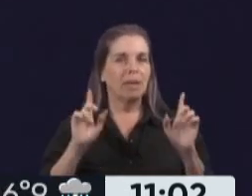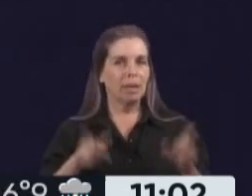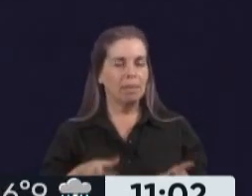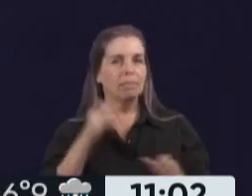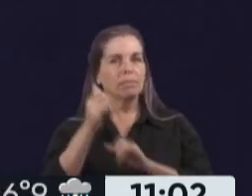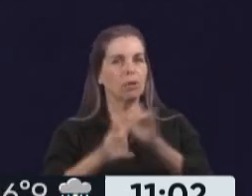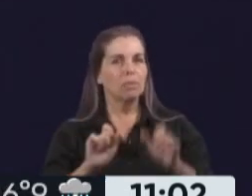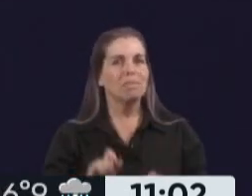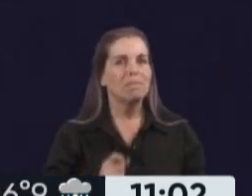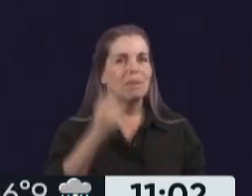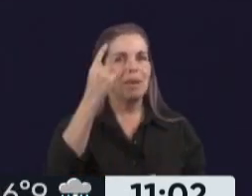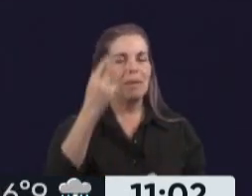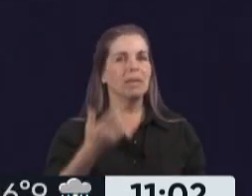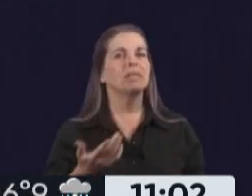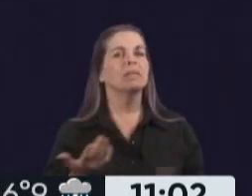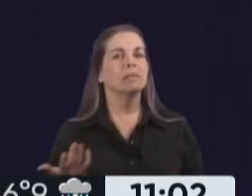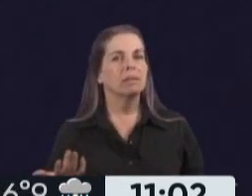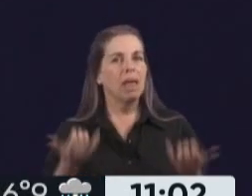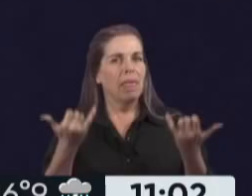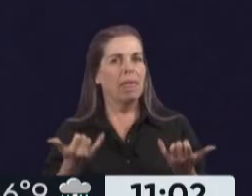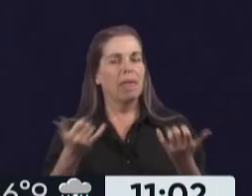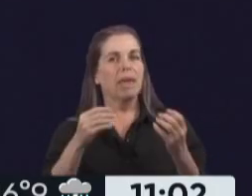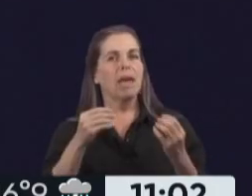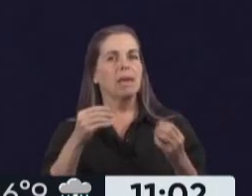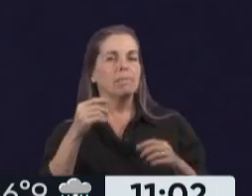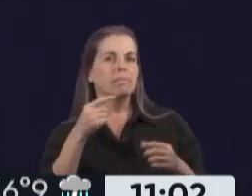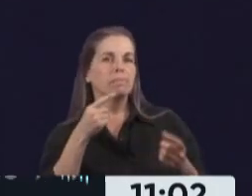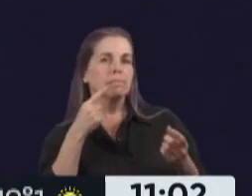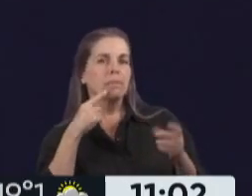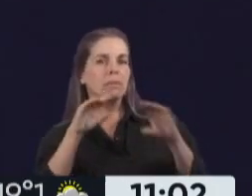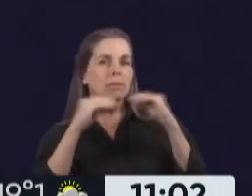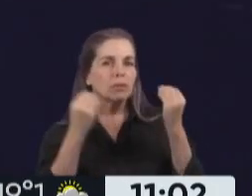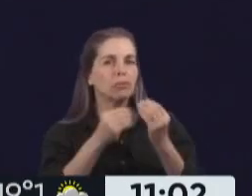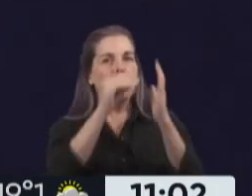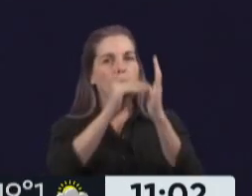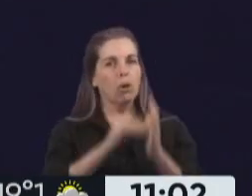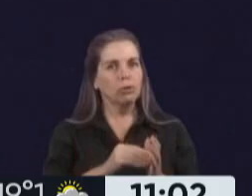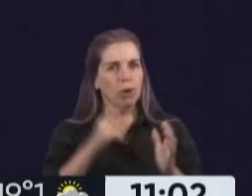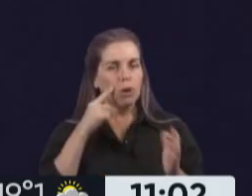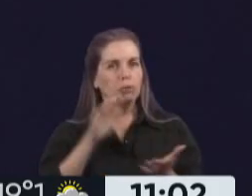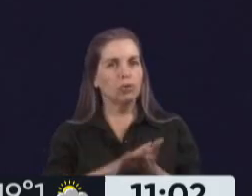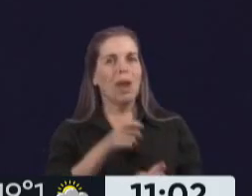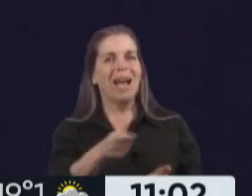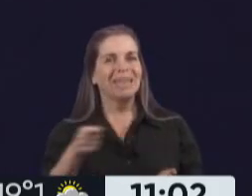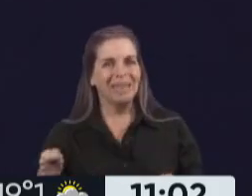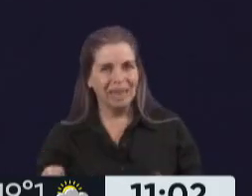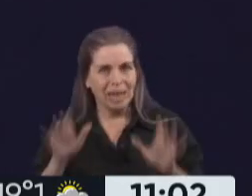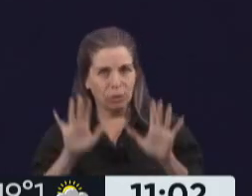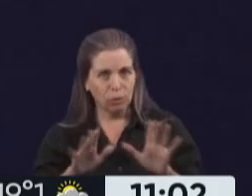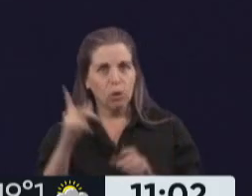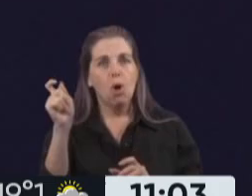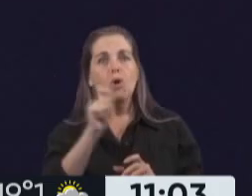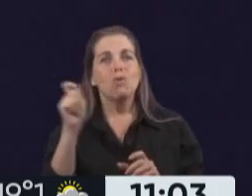primera vez, desde que existen registros de estadísticas criminales, no hubo homicidios durante un plazo de 30 días en la